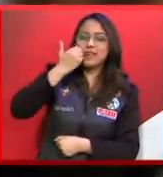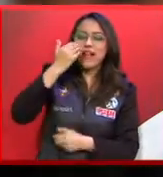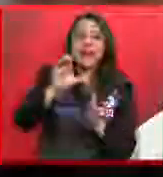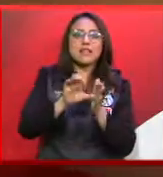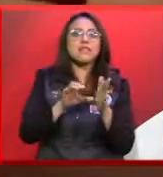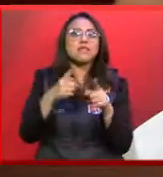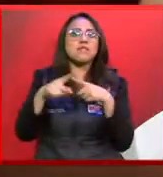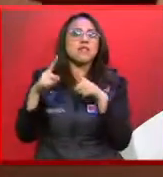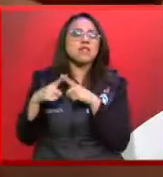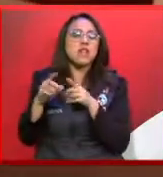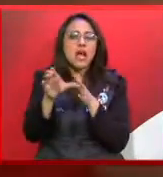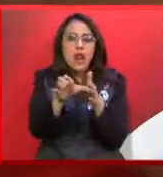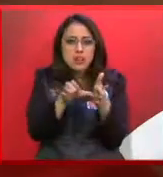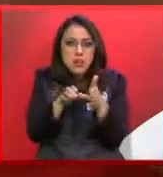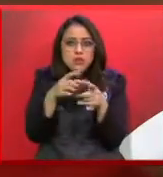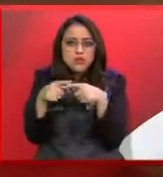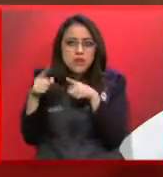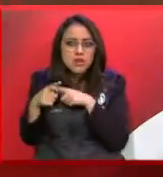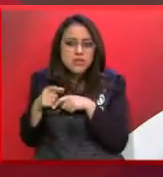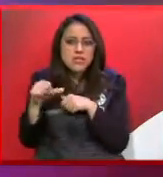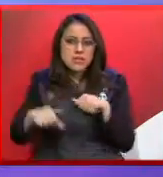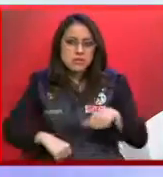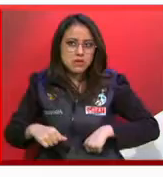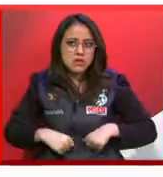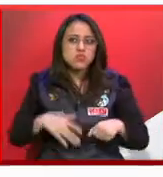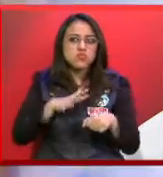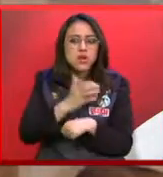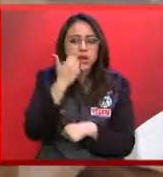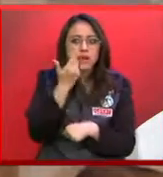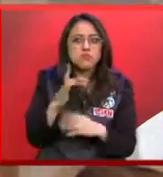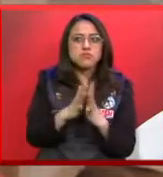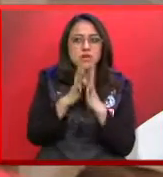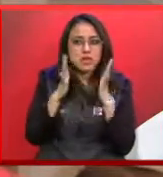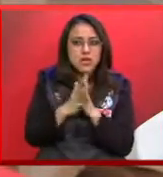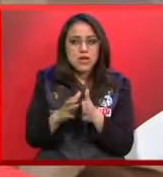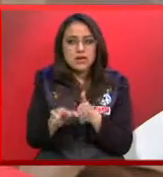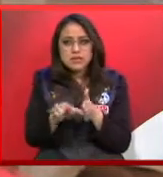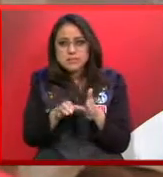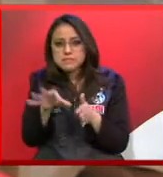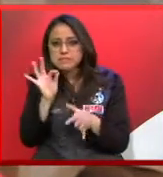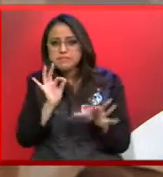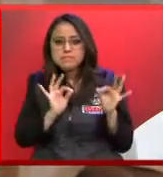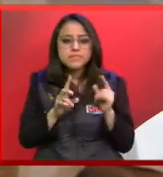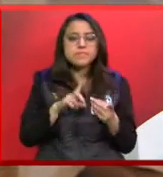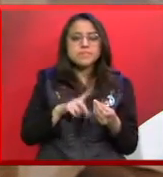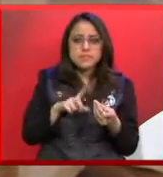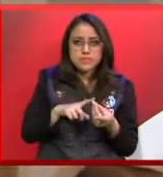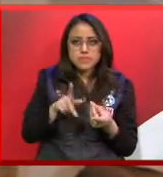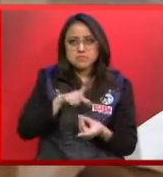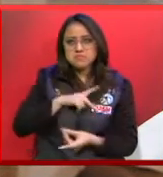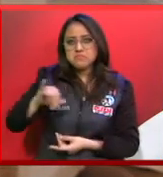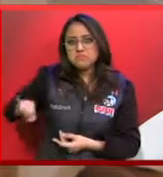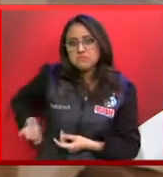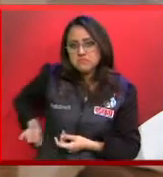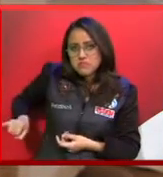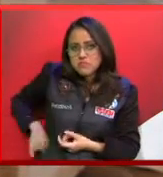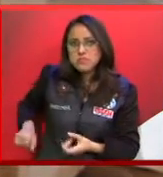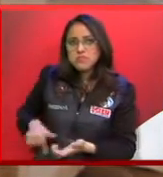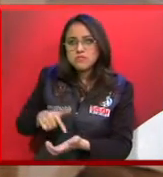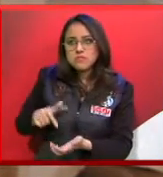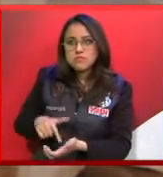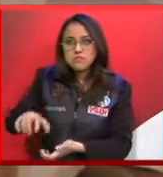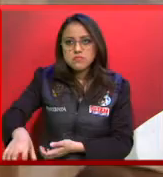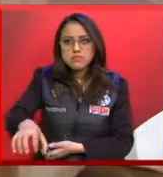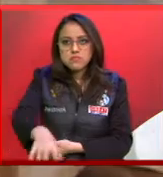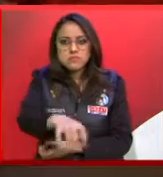de actividades y nosotros como empleados elegimos en cuáles queremos participar, de acuerdo a donde a nuestros intereses y a la región en donde